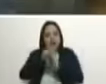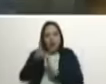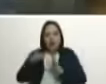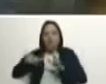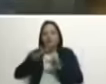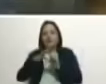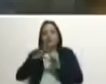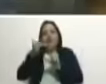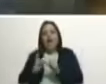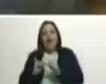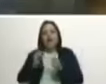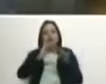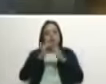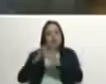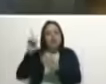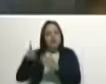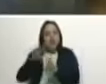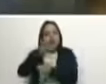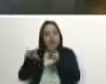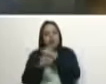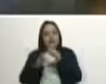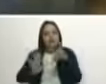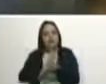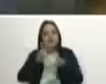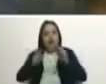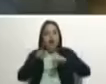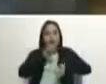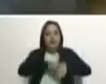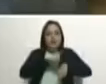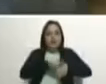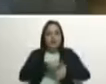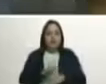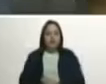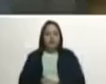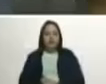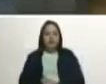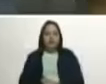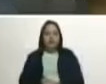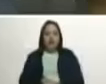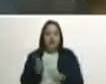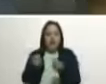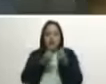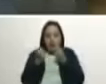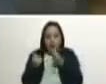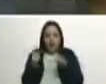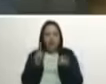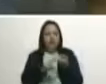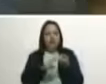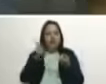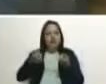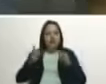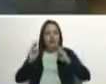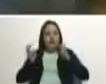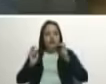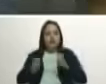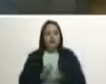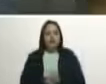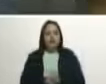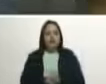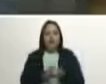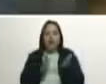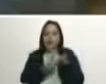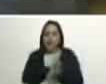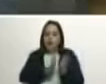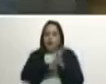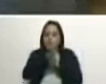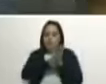y la adaptación a los nuevos tiempos en materia económica y en materia de